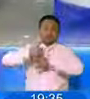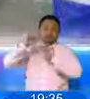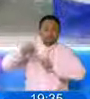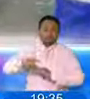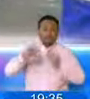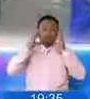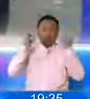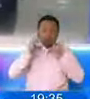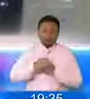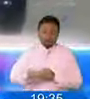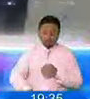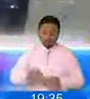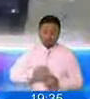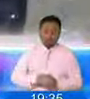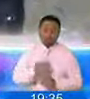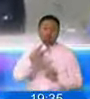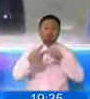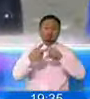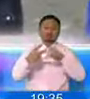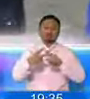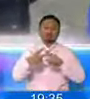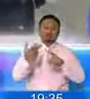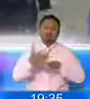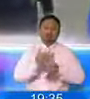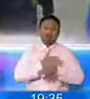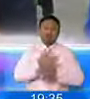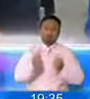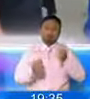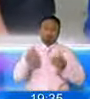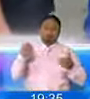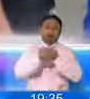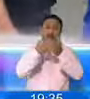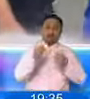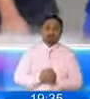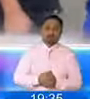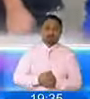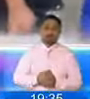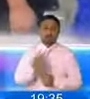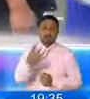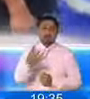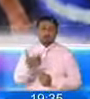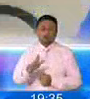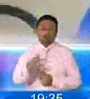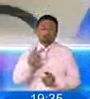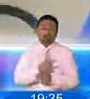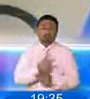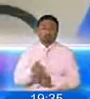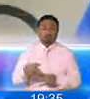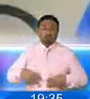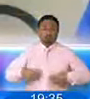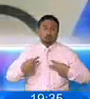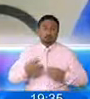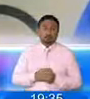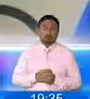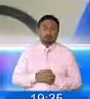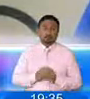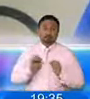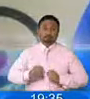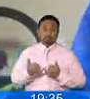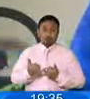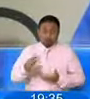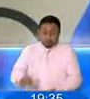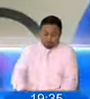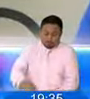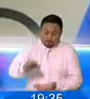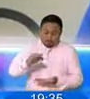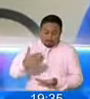evacuar a los felinos, pues dos de ellos ya habían sido atropellados y temían por la vida de los otros cuatro. Una vez que se los pudo poner a buen